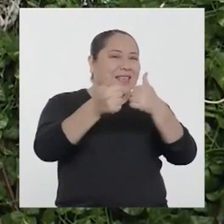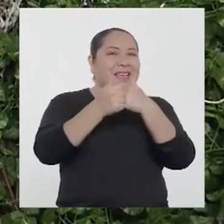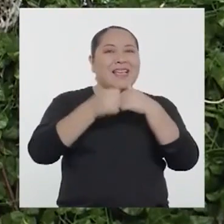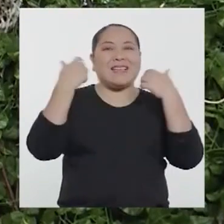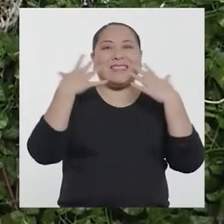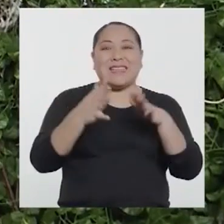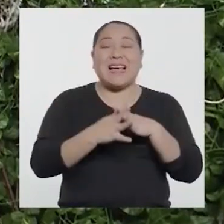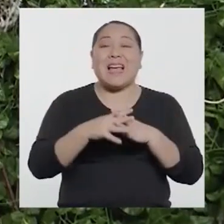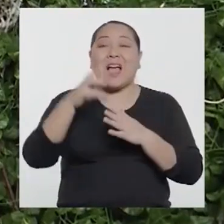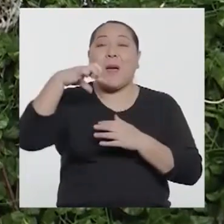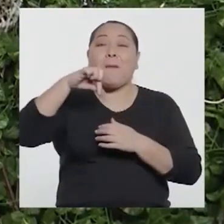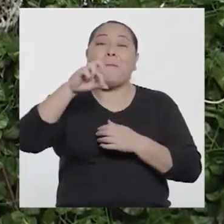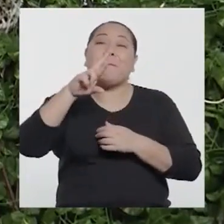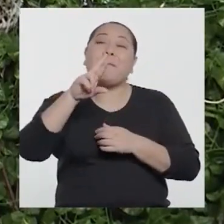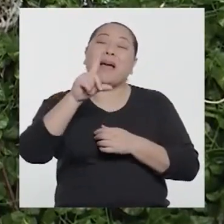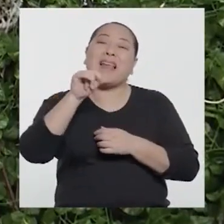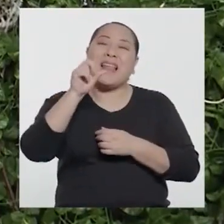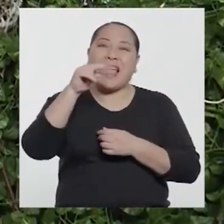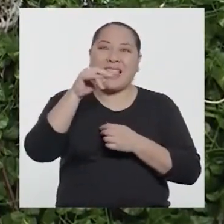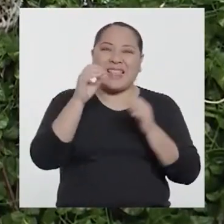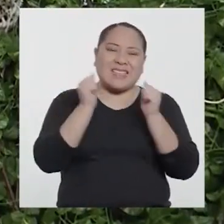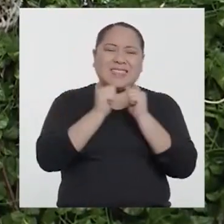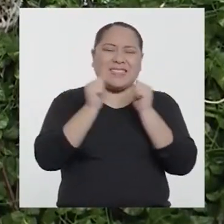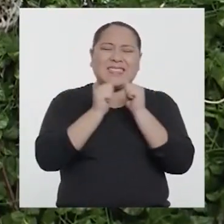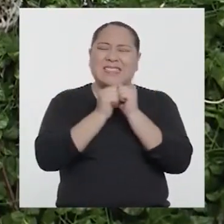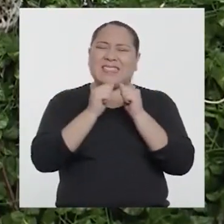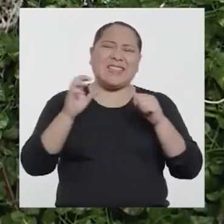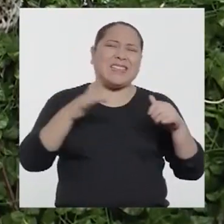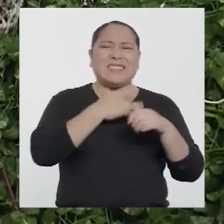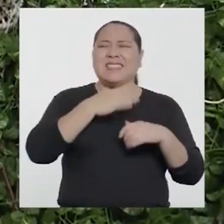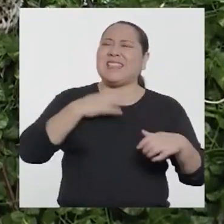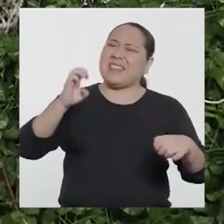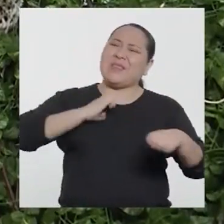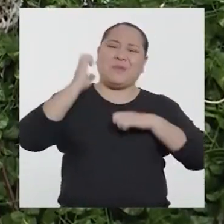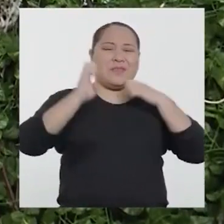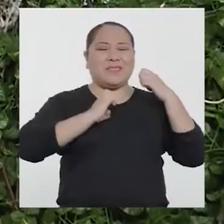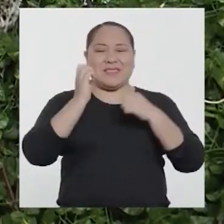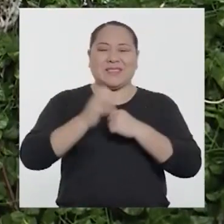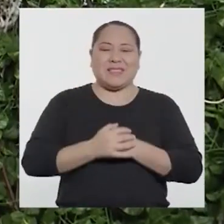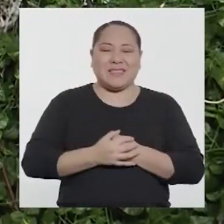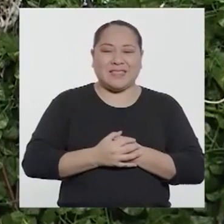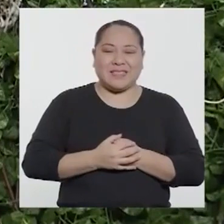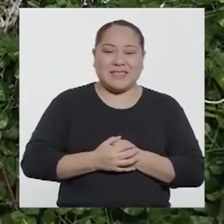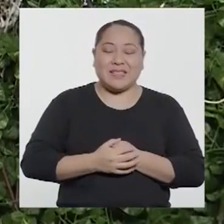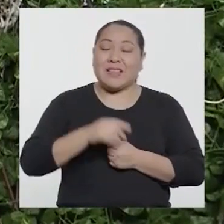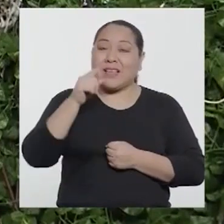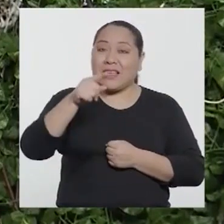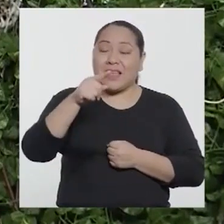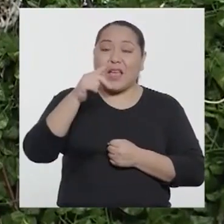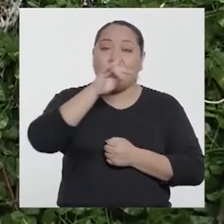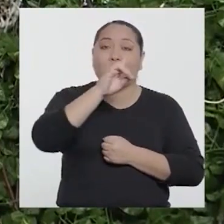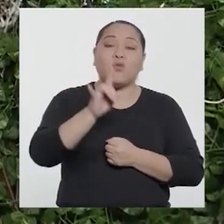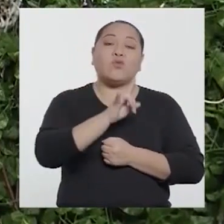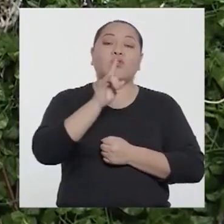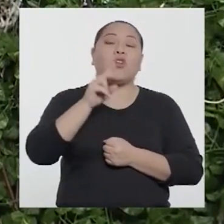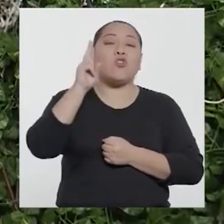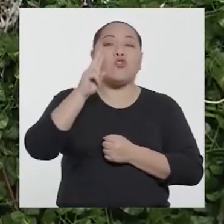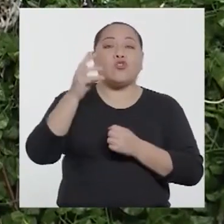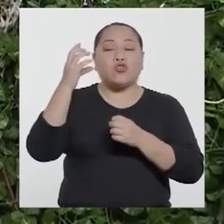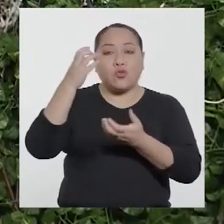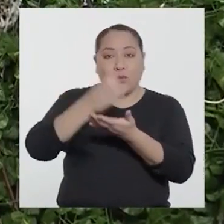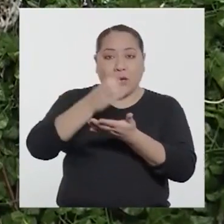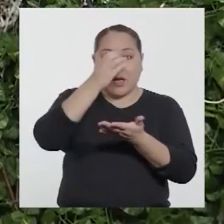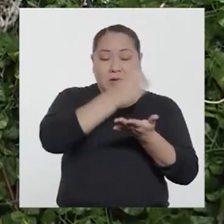¡Genial! ¡Ya tenemos nuestros parlantes! ¡Estoy muy emocionada! Como hemos usado